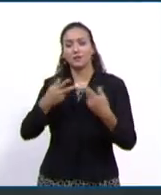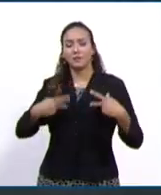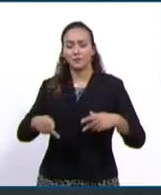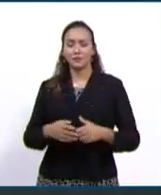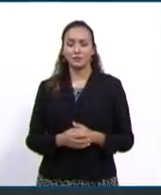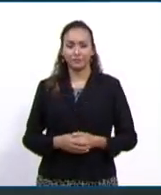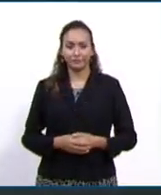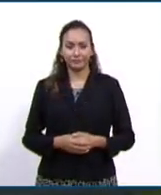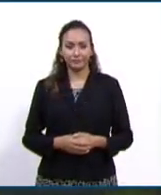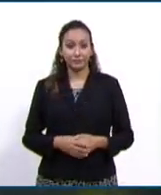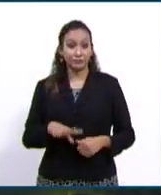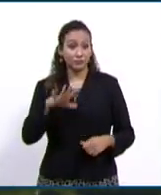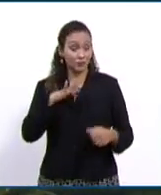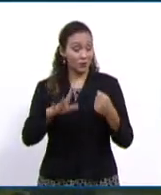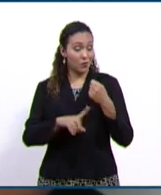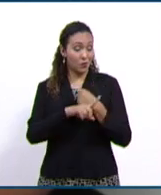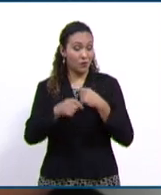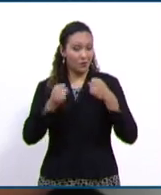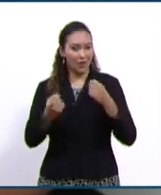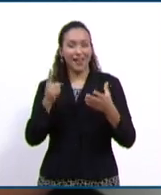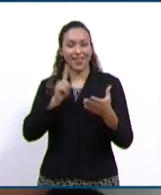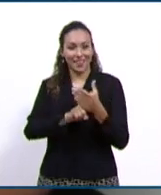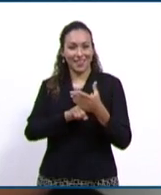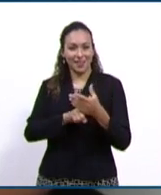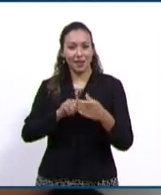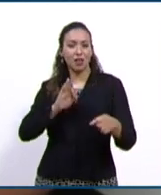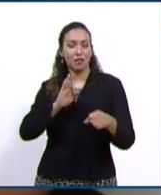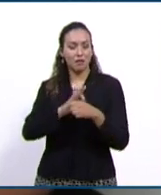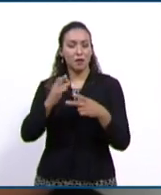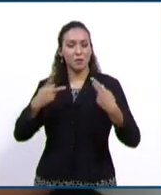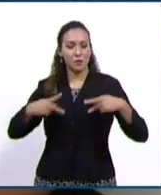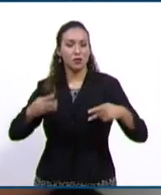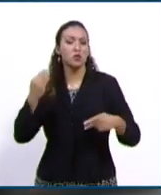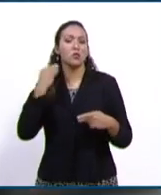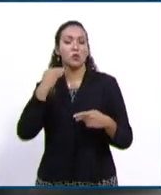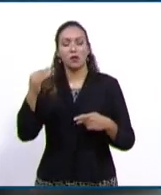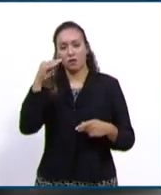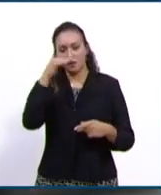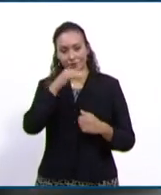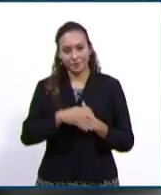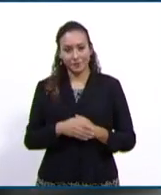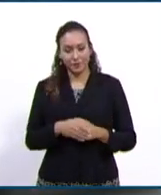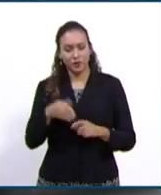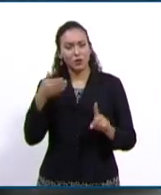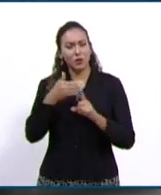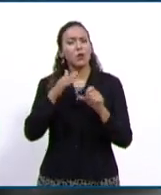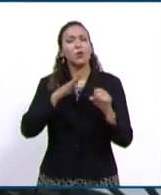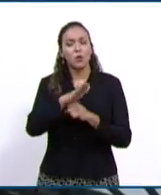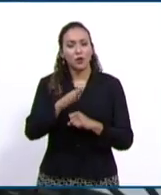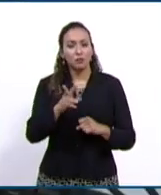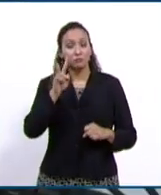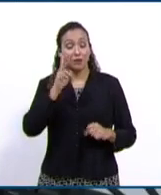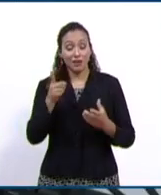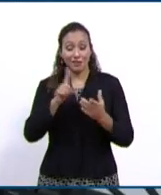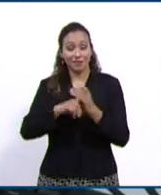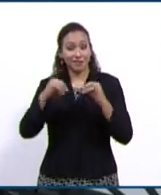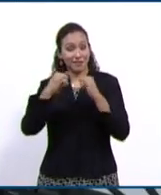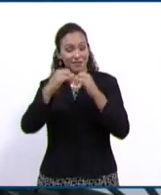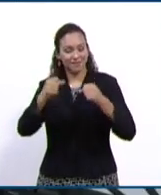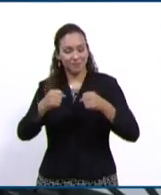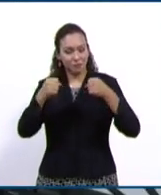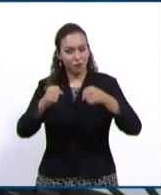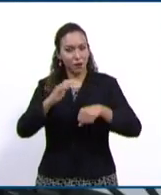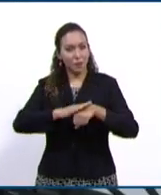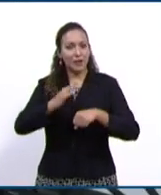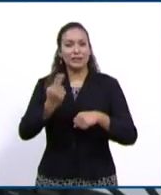Uno de los más grandes desafíos de la Defensoría Pública Federal es la necesidad de reforzar su capacidad institucional, lo que implica contar